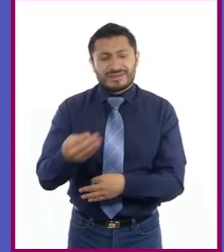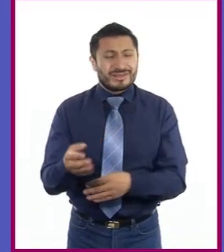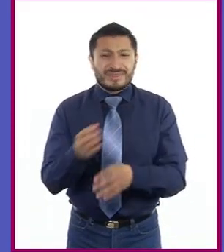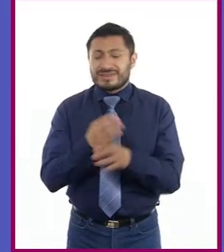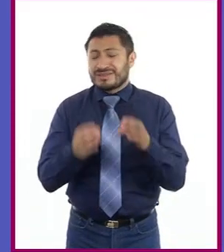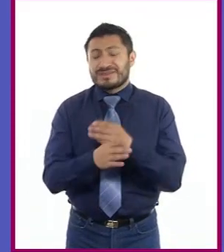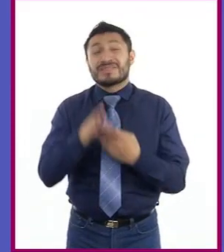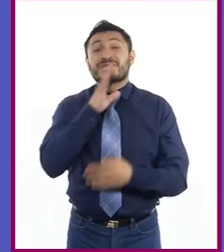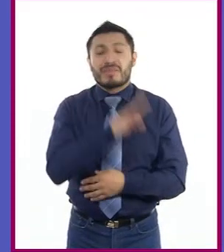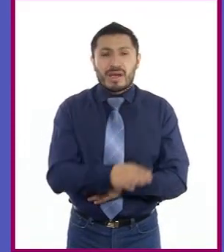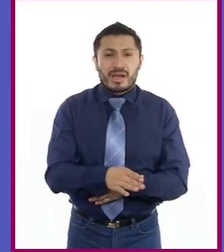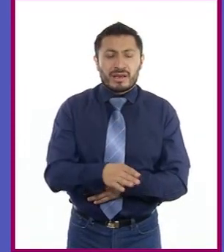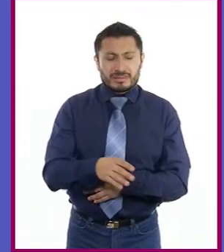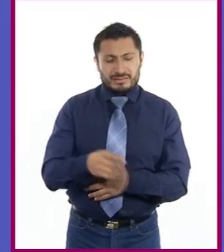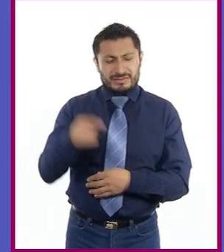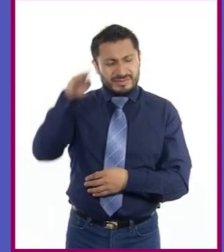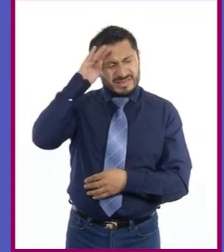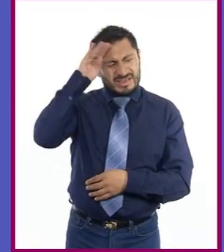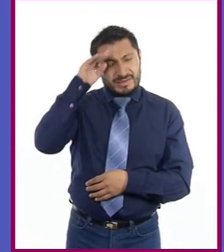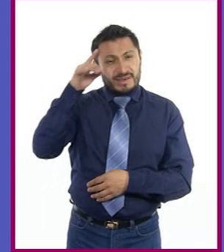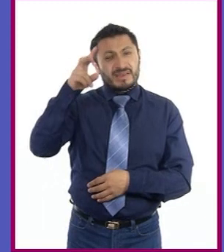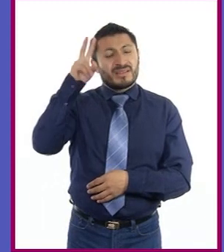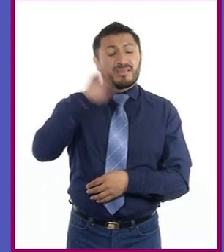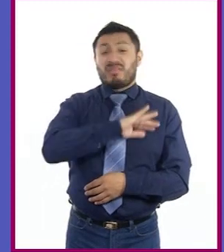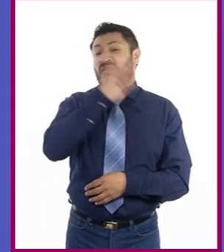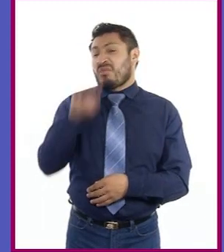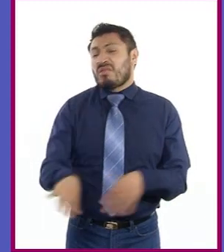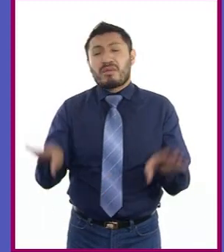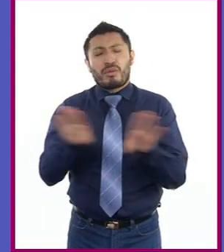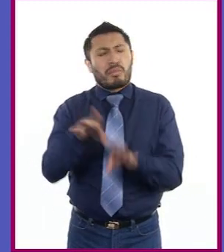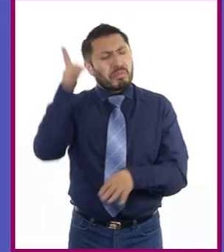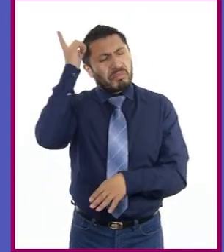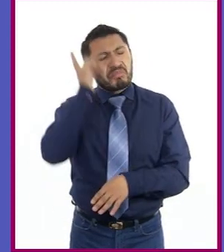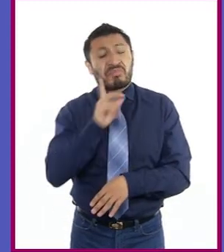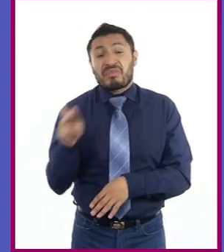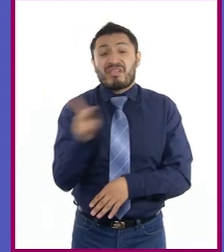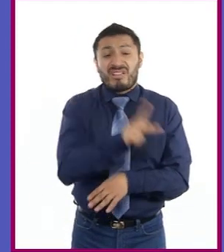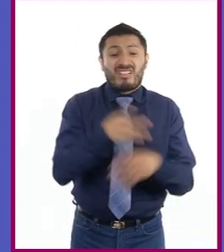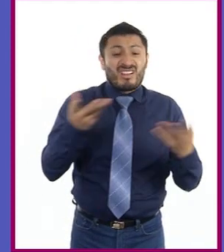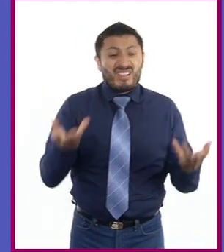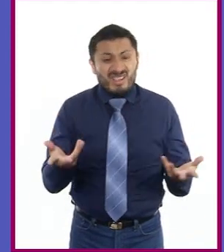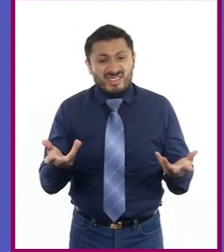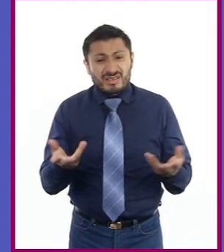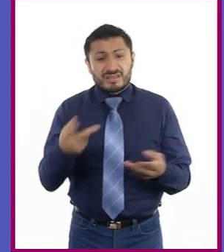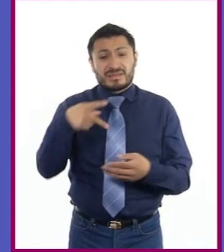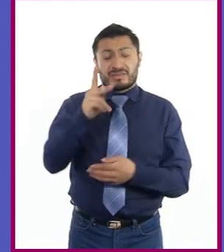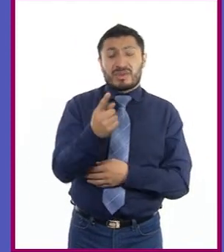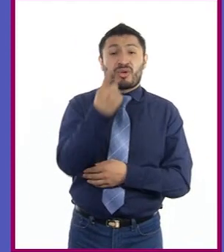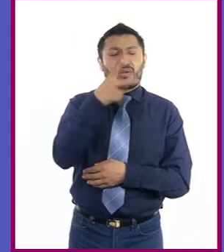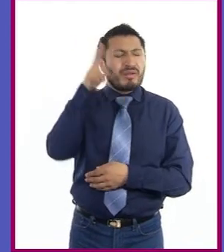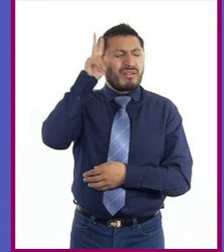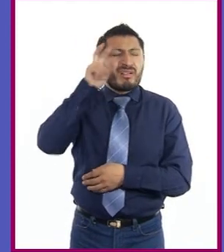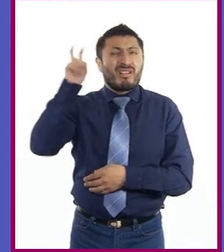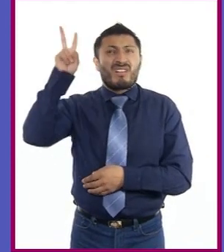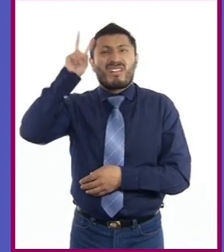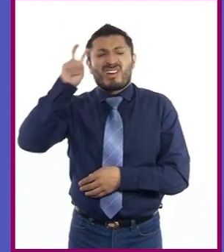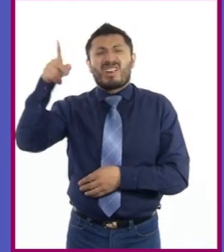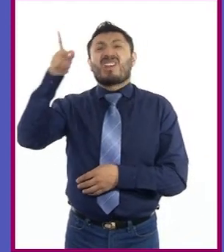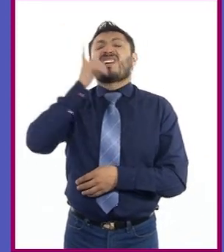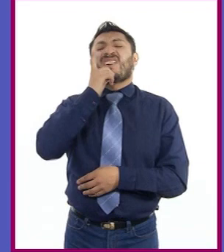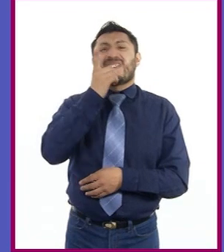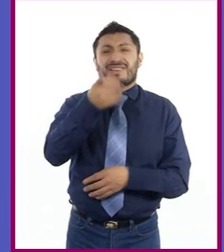¿Morir es dormir? No, más. Y por un sueño diremos,